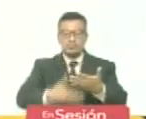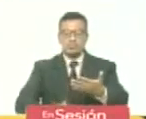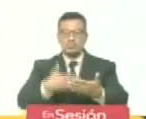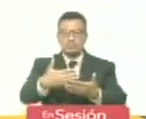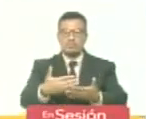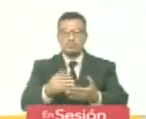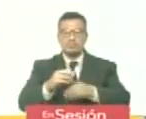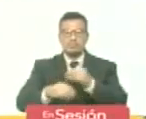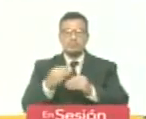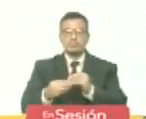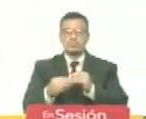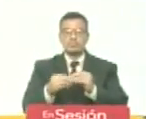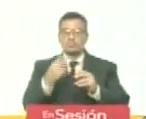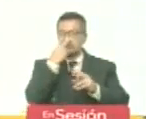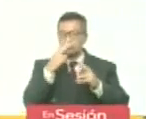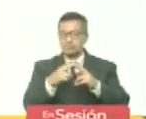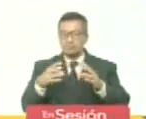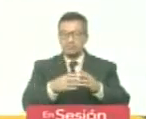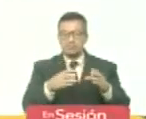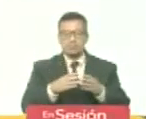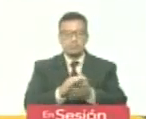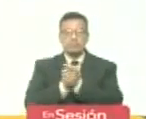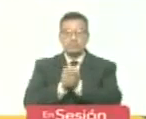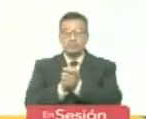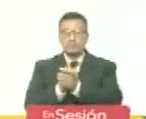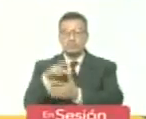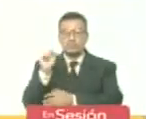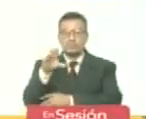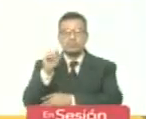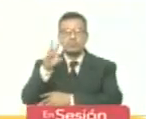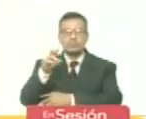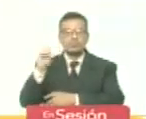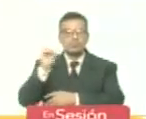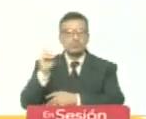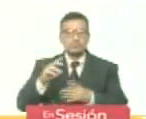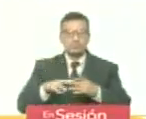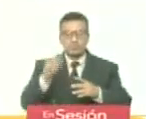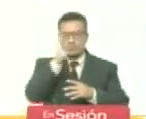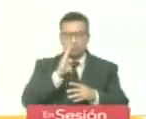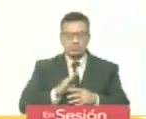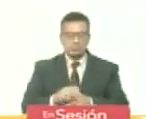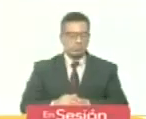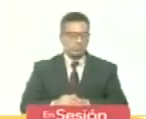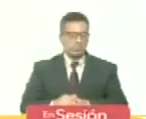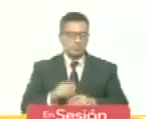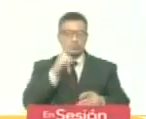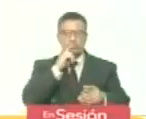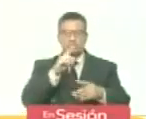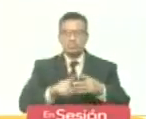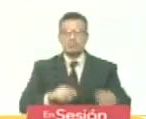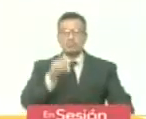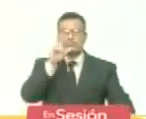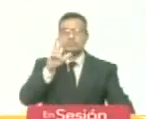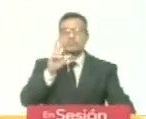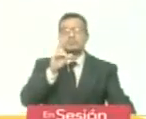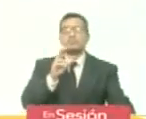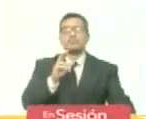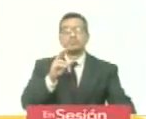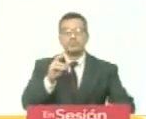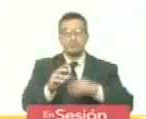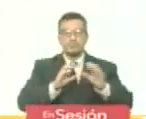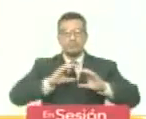en relación a la visita del Grupo de Amistad Parlamentaria Venezuela-Brasil. El tercer punto de la cuenta fue